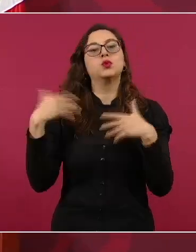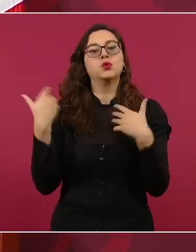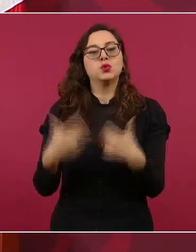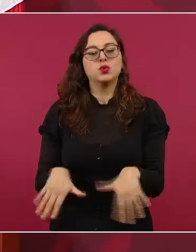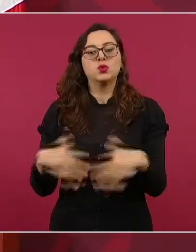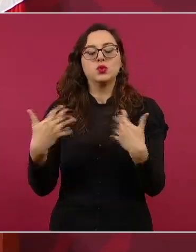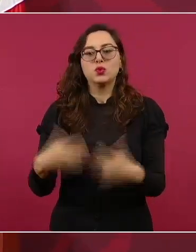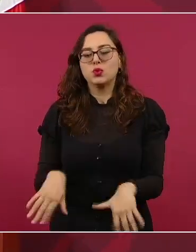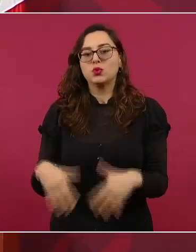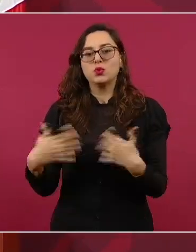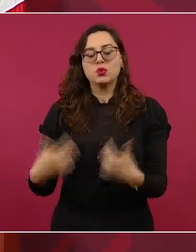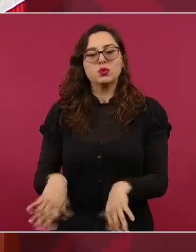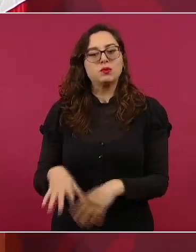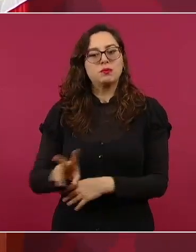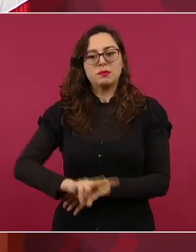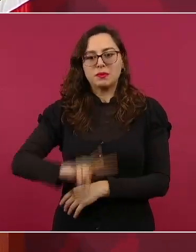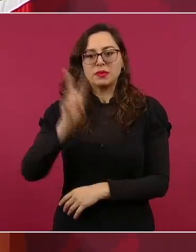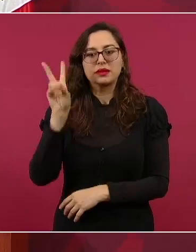puro,